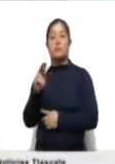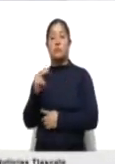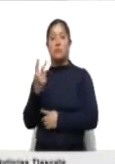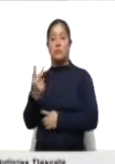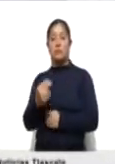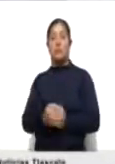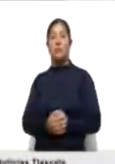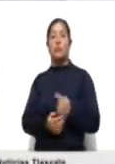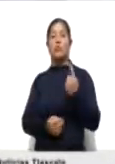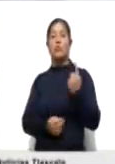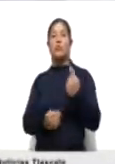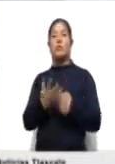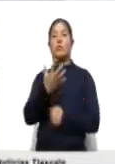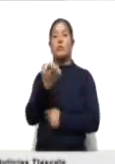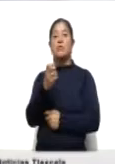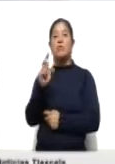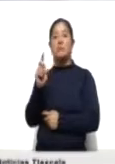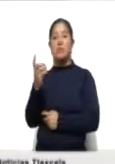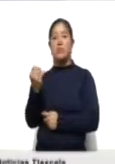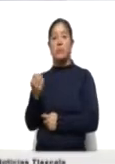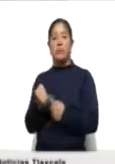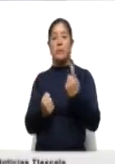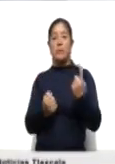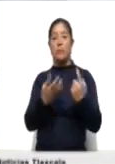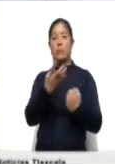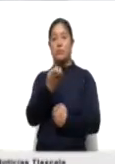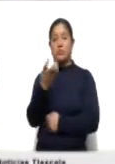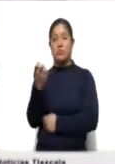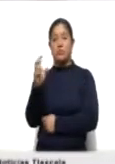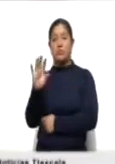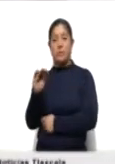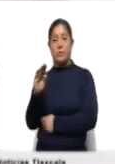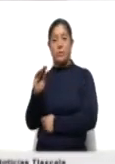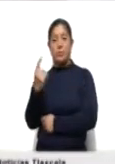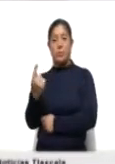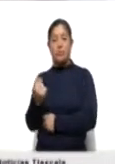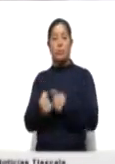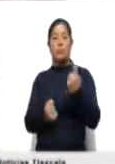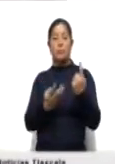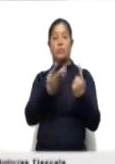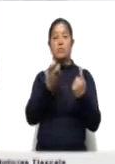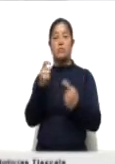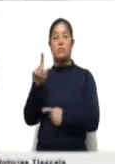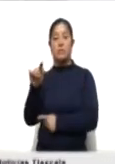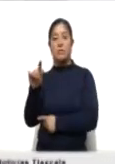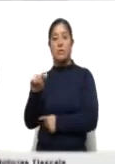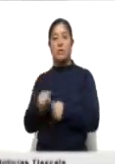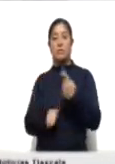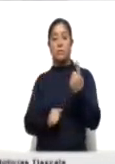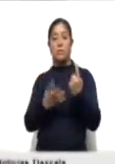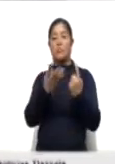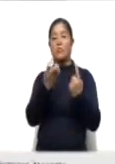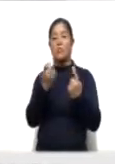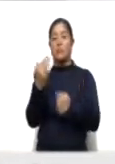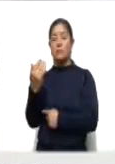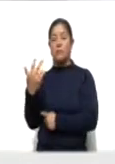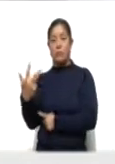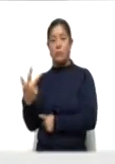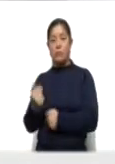582, Contla 539, Ixtacuixtla 491, Calpulalpan 470,